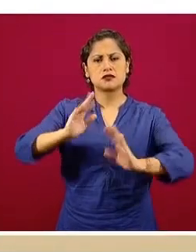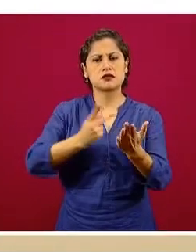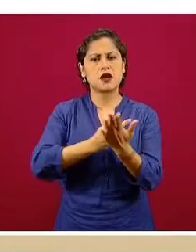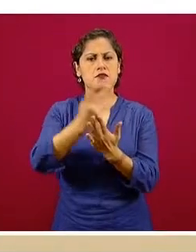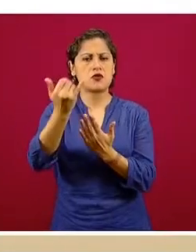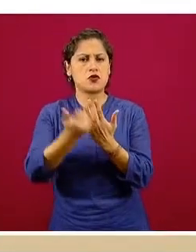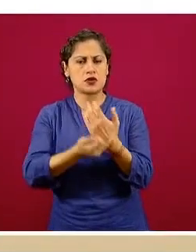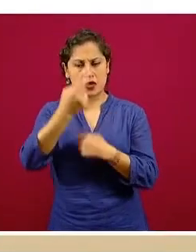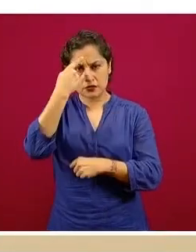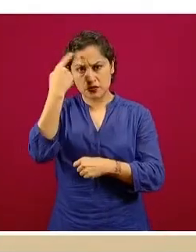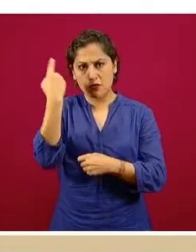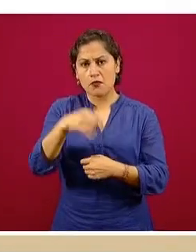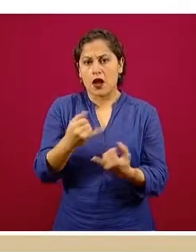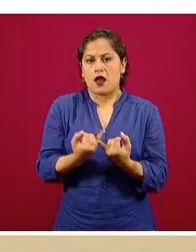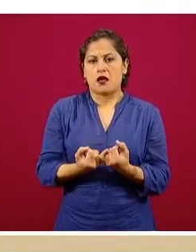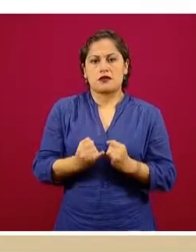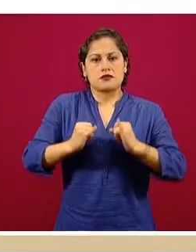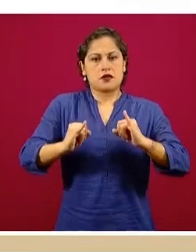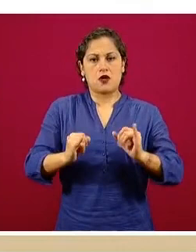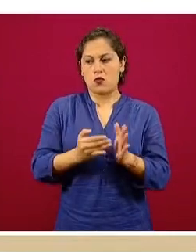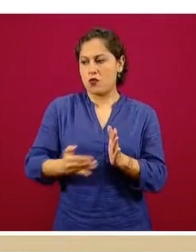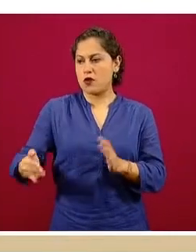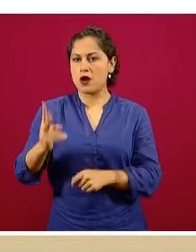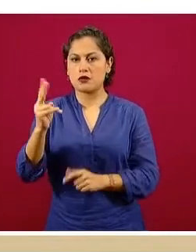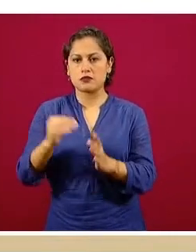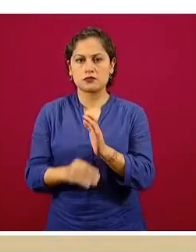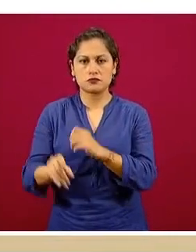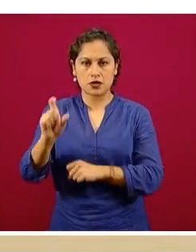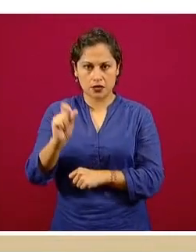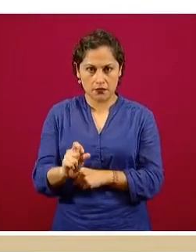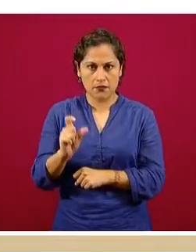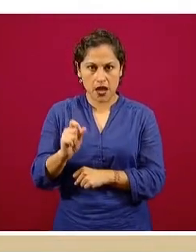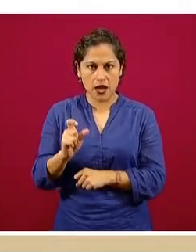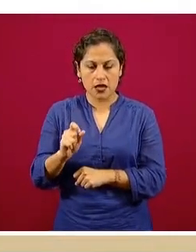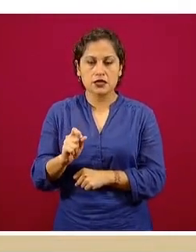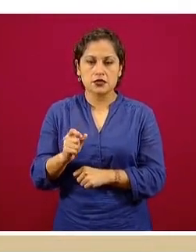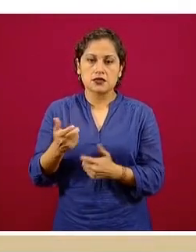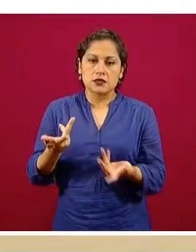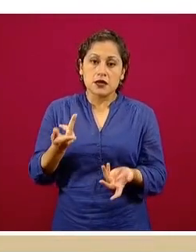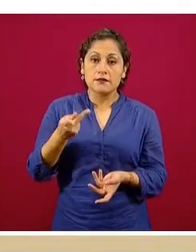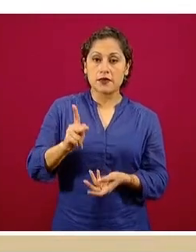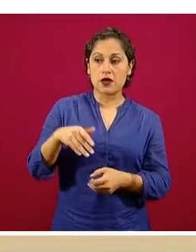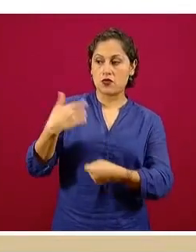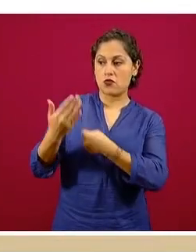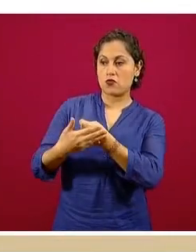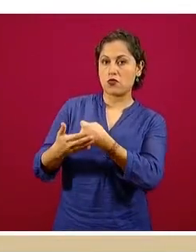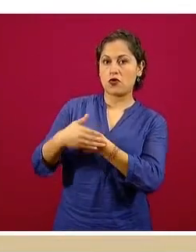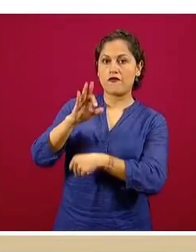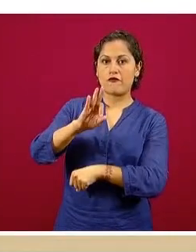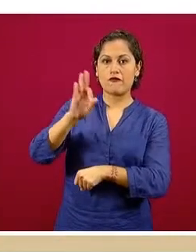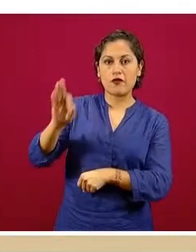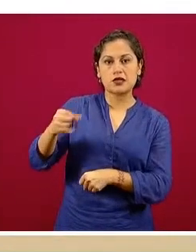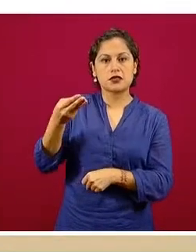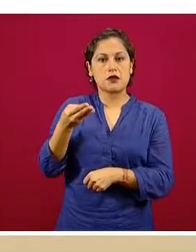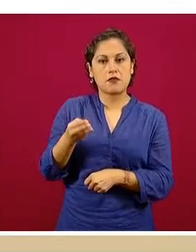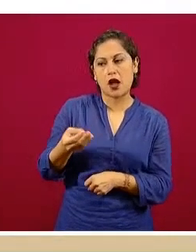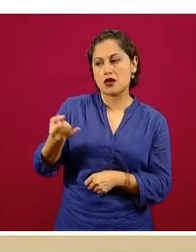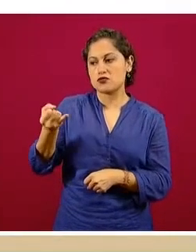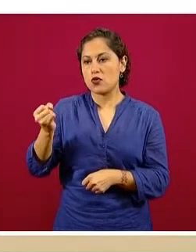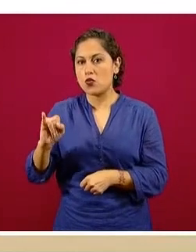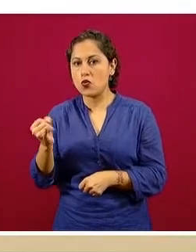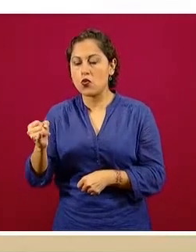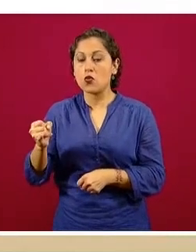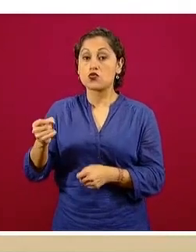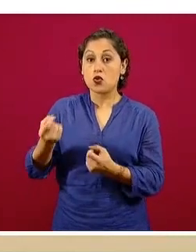ser inaugurados este 2020 y que en algunos casos la fecha era en mayo en junio en algunos